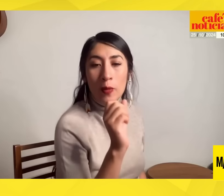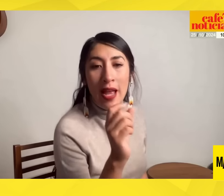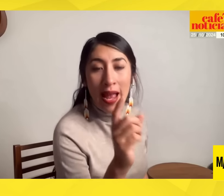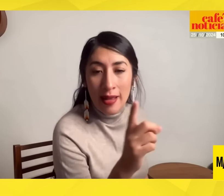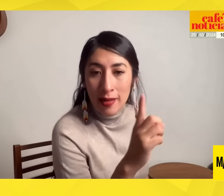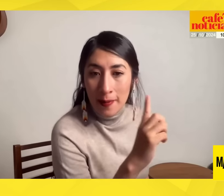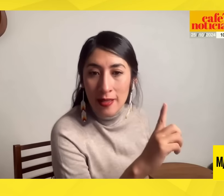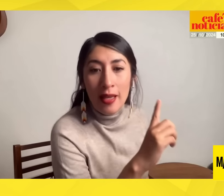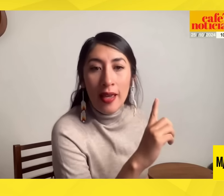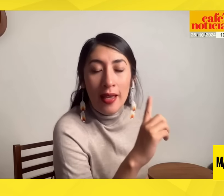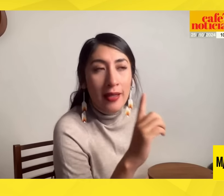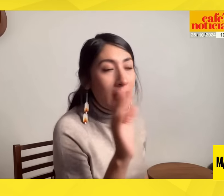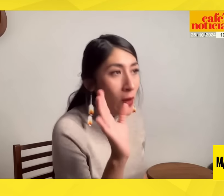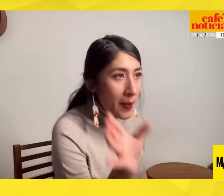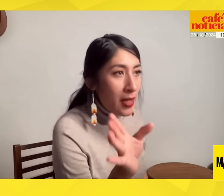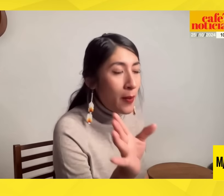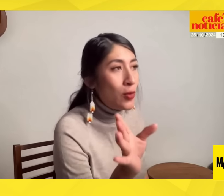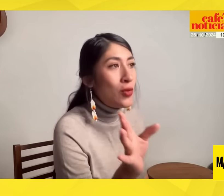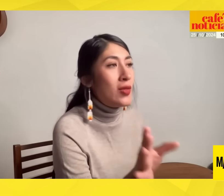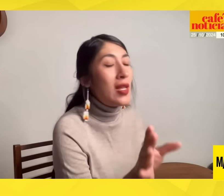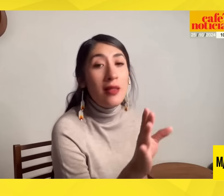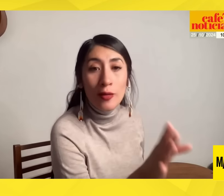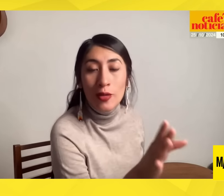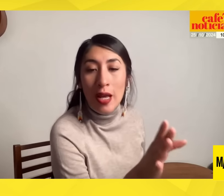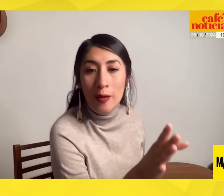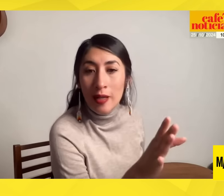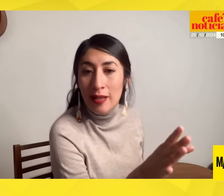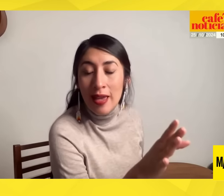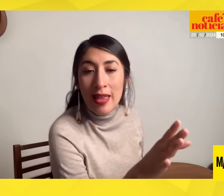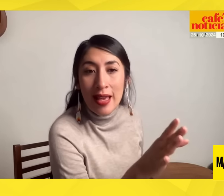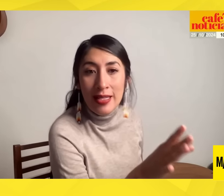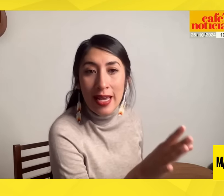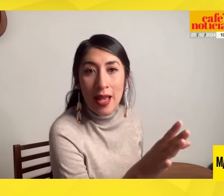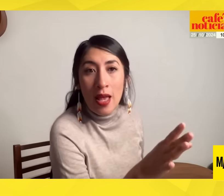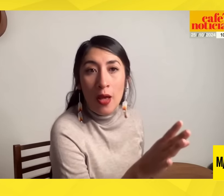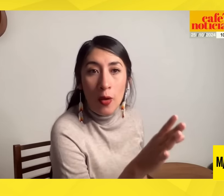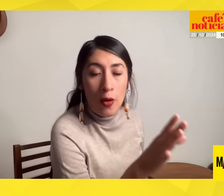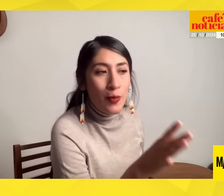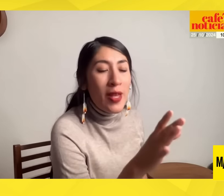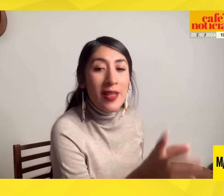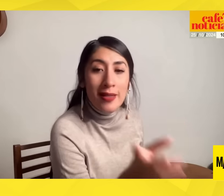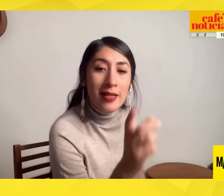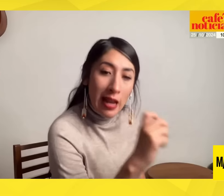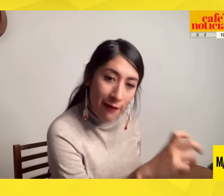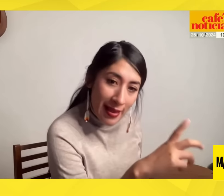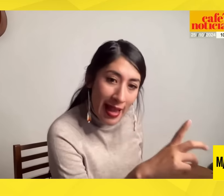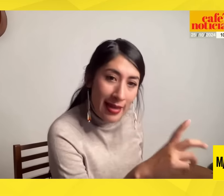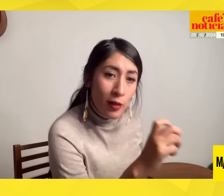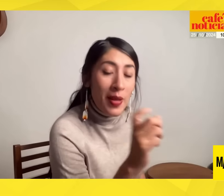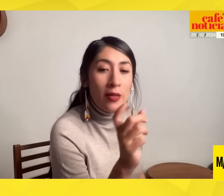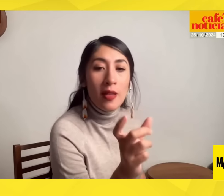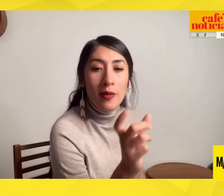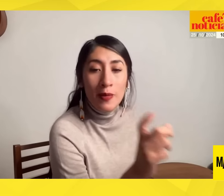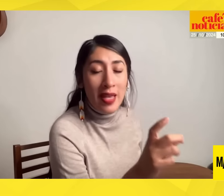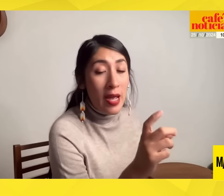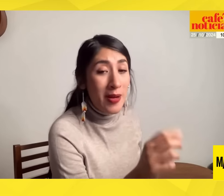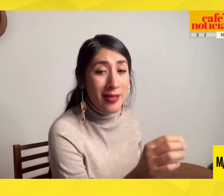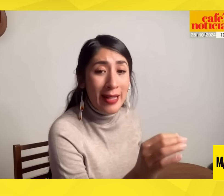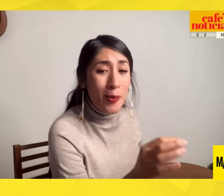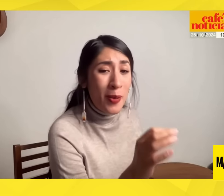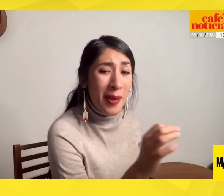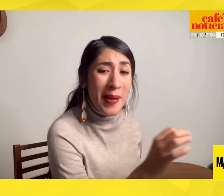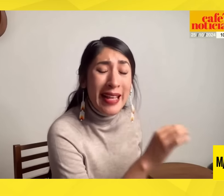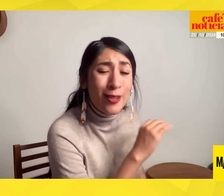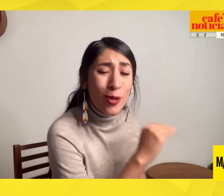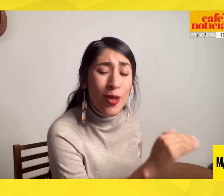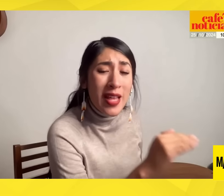a una a la entrevista que seguramente muchos de ustedes ya escucharon el día de ayer con los periodistas que al final de este espacio les vamos a dejar un